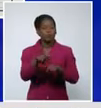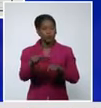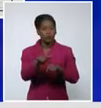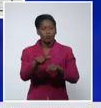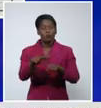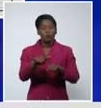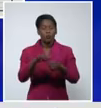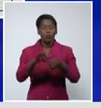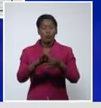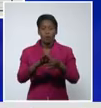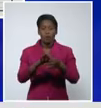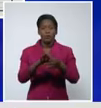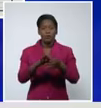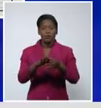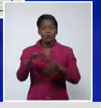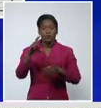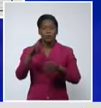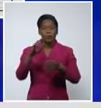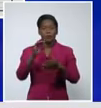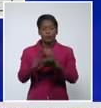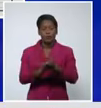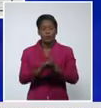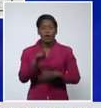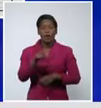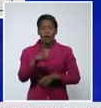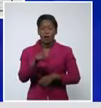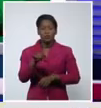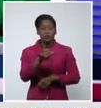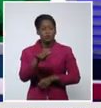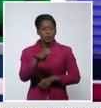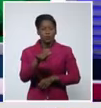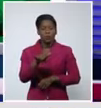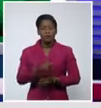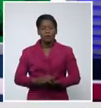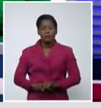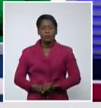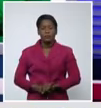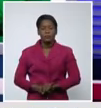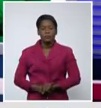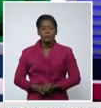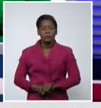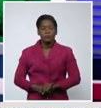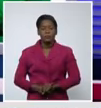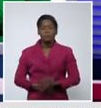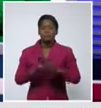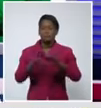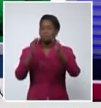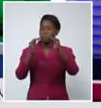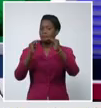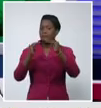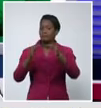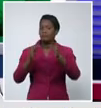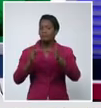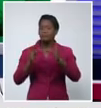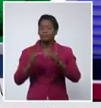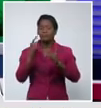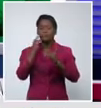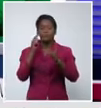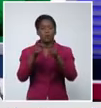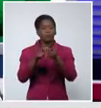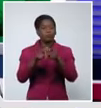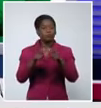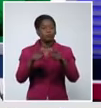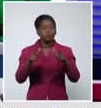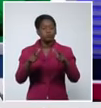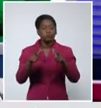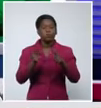Guaymaro y Carlos Manuel de Céspedes. Y también en el orden de tasas más elevadas, estos